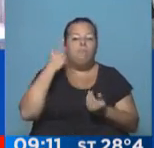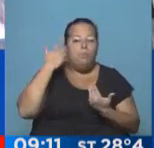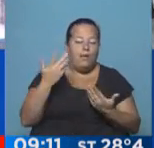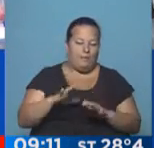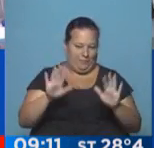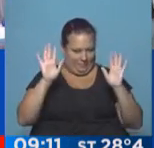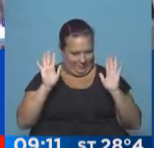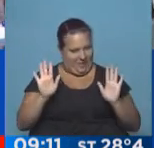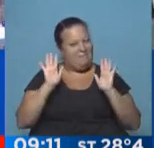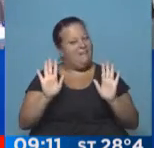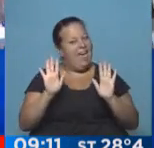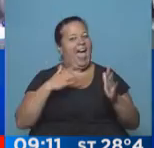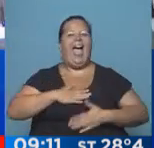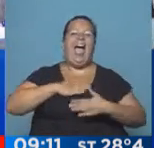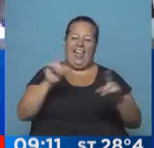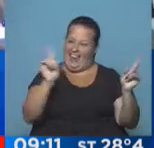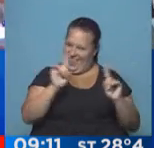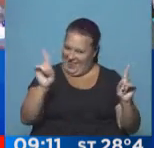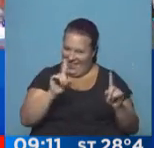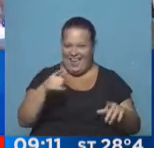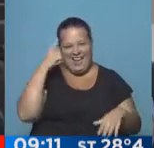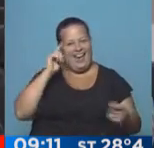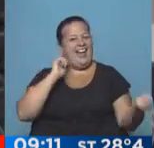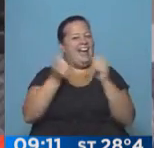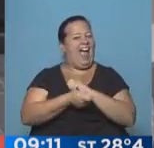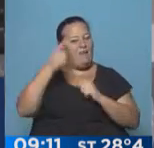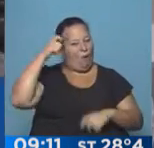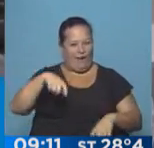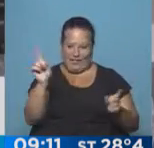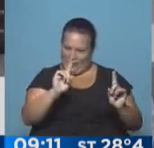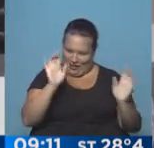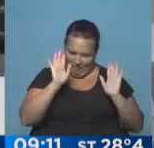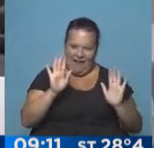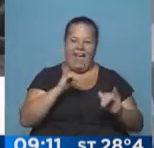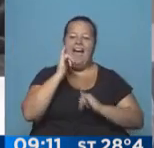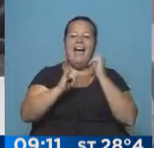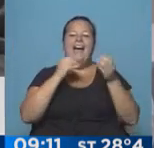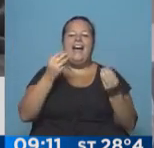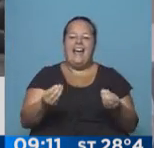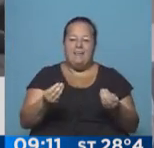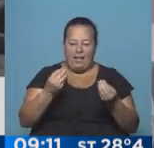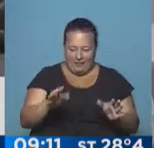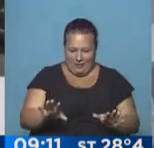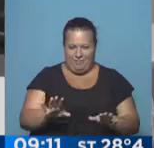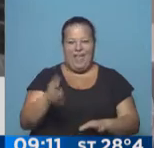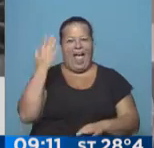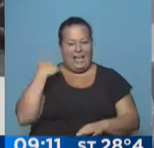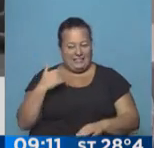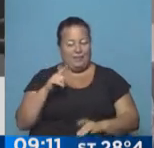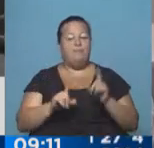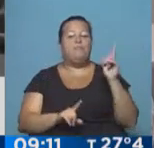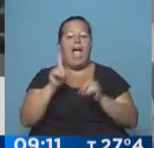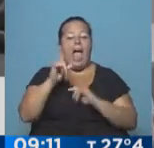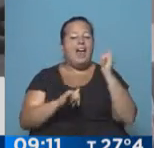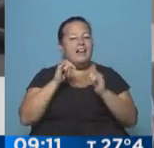a ver es pérez pero no se entusiasme tanto aunque crisis a cambio la posición porque no está más y vamos vamos a repasar que lo que pasó ayer y algunos